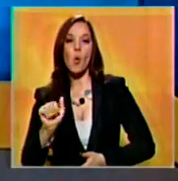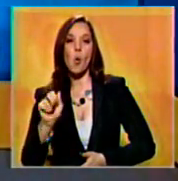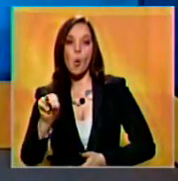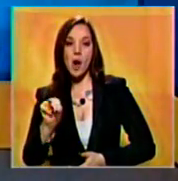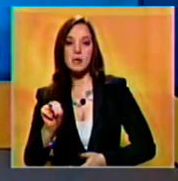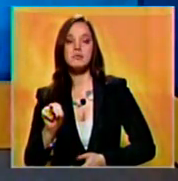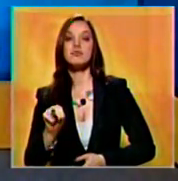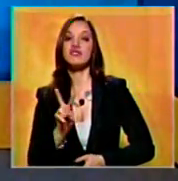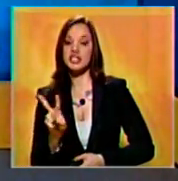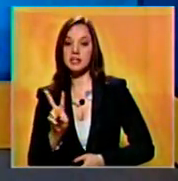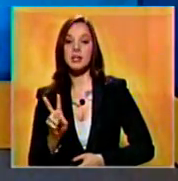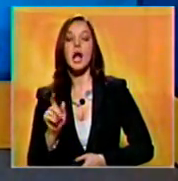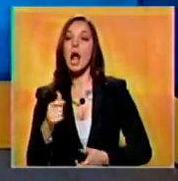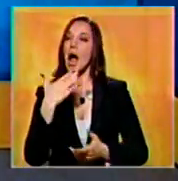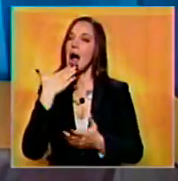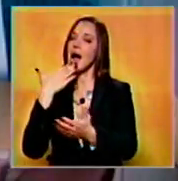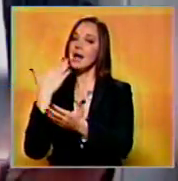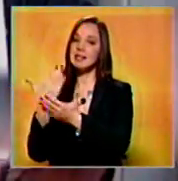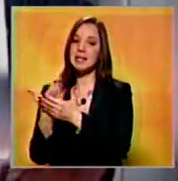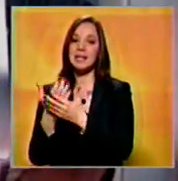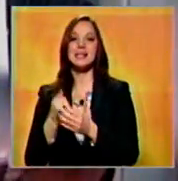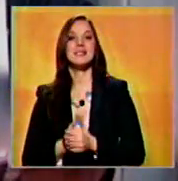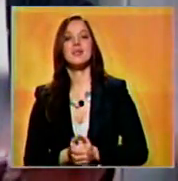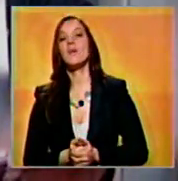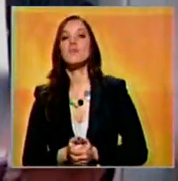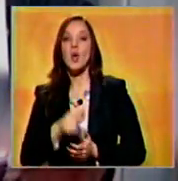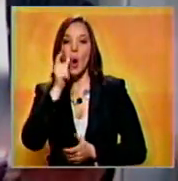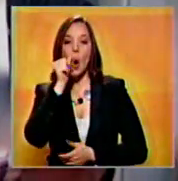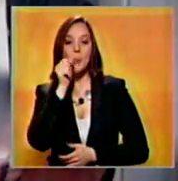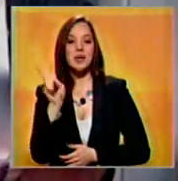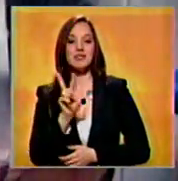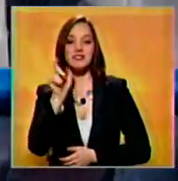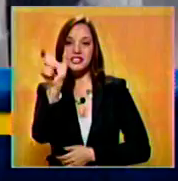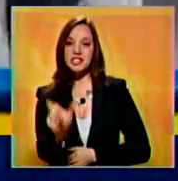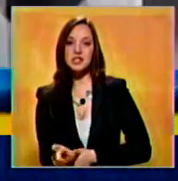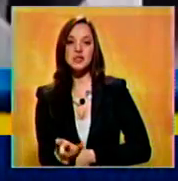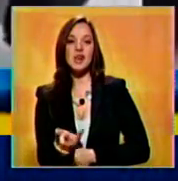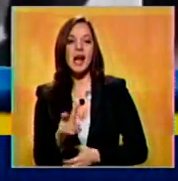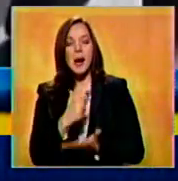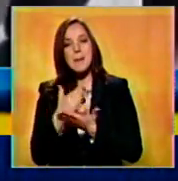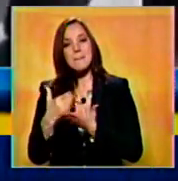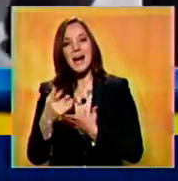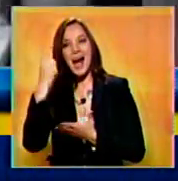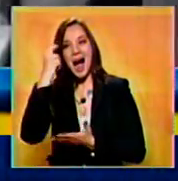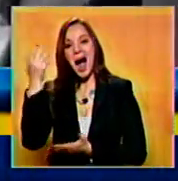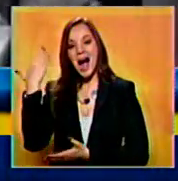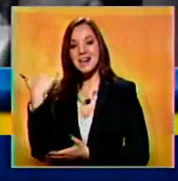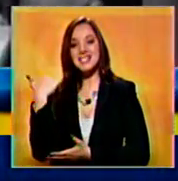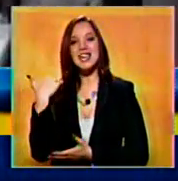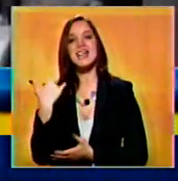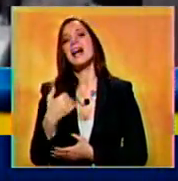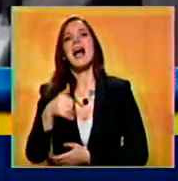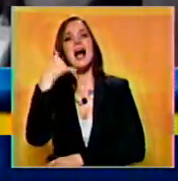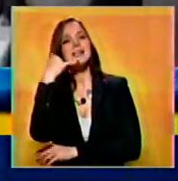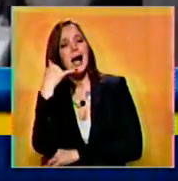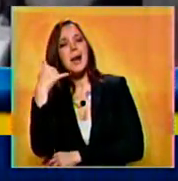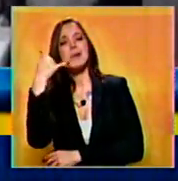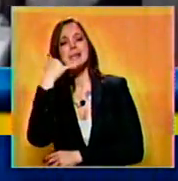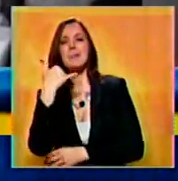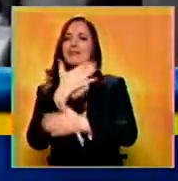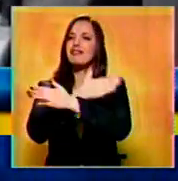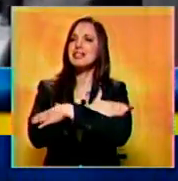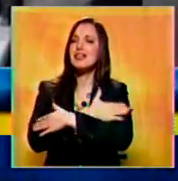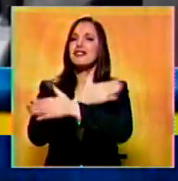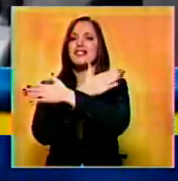está agradecido por su Grammy. El compositor venezolano pasó gran parte del día de ayer recibiendo llamadas de felicitación por